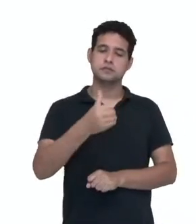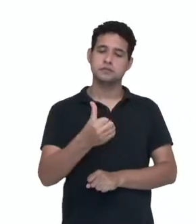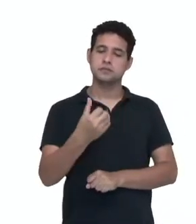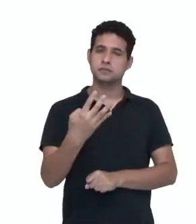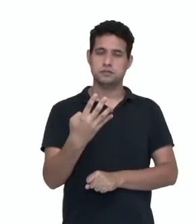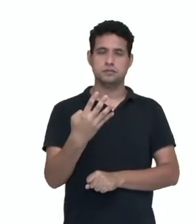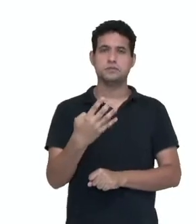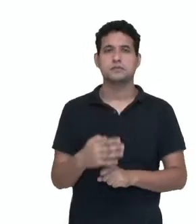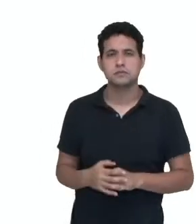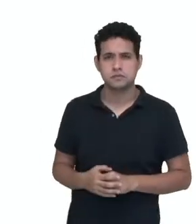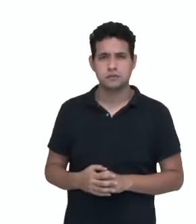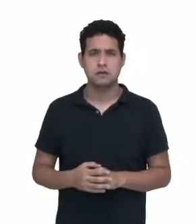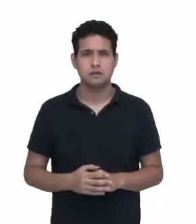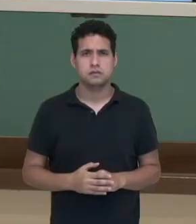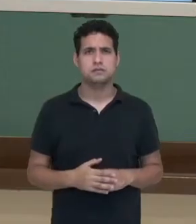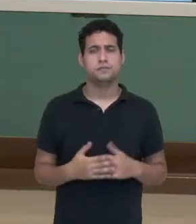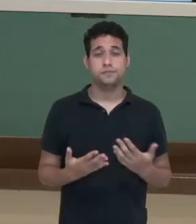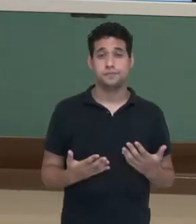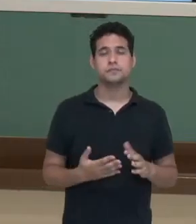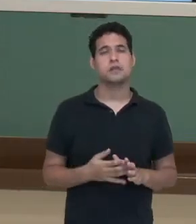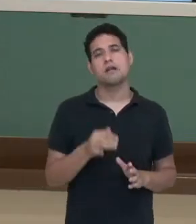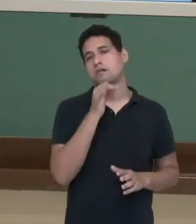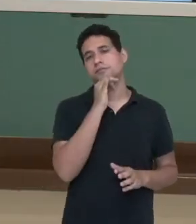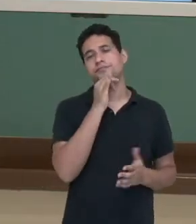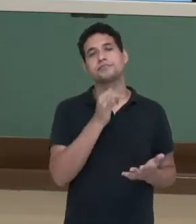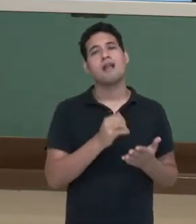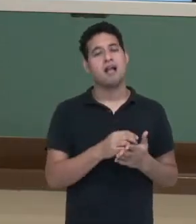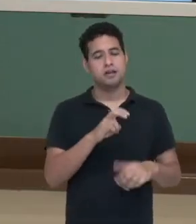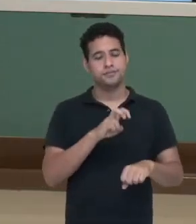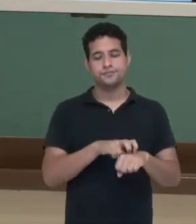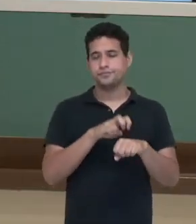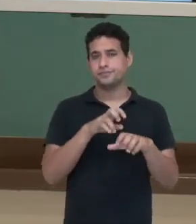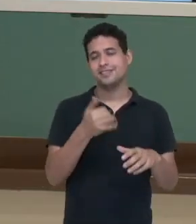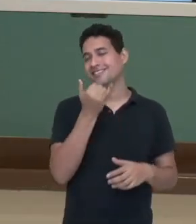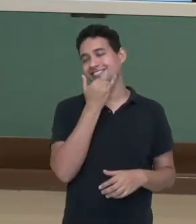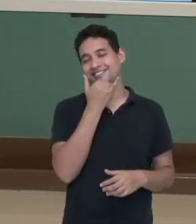1964. Então, gente, a